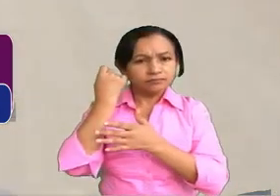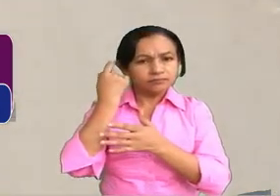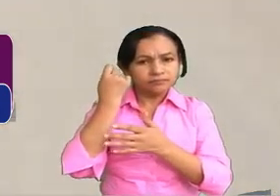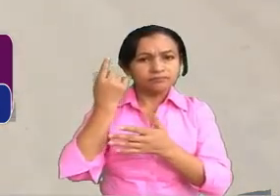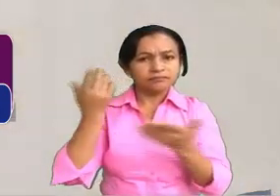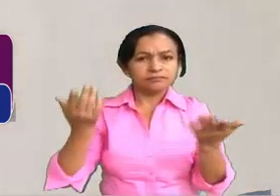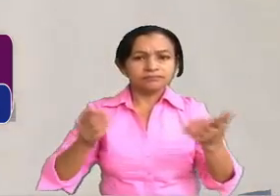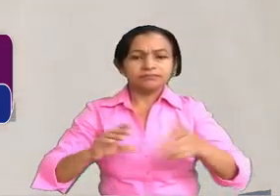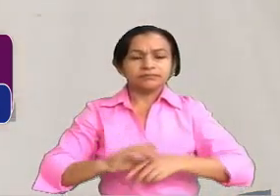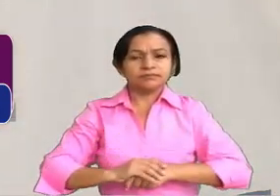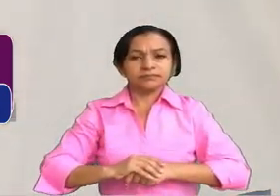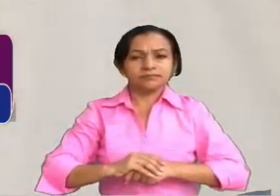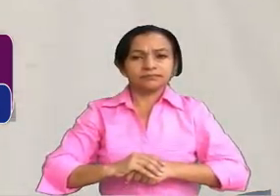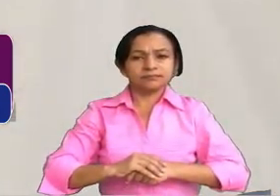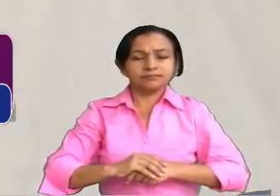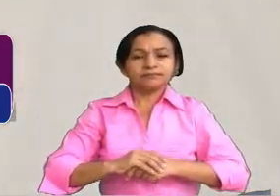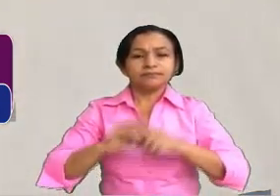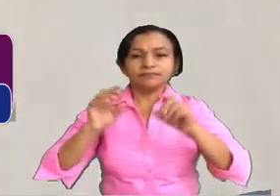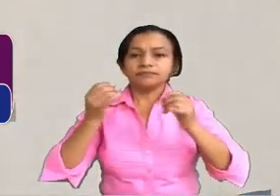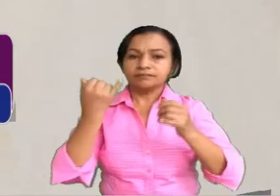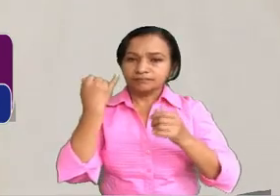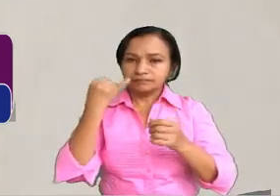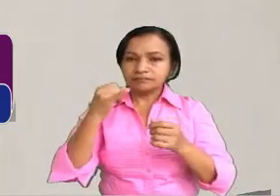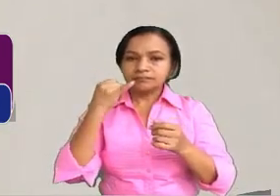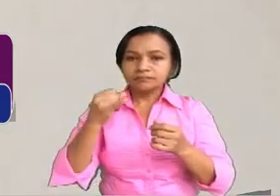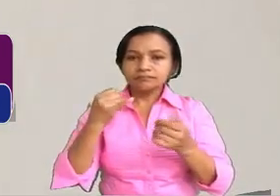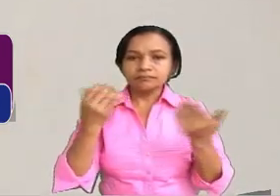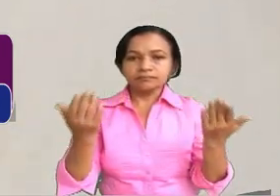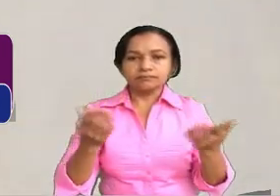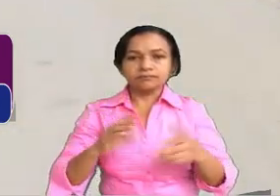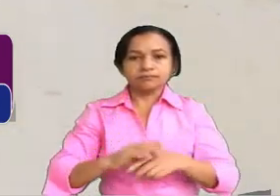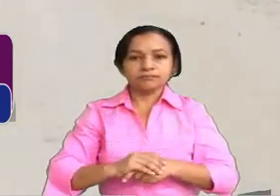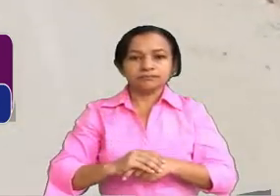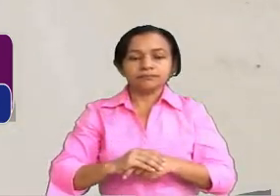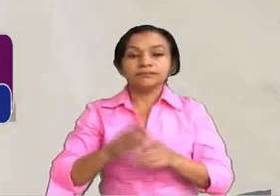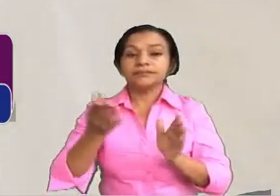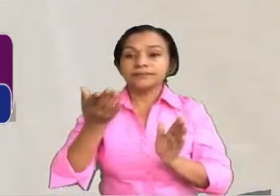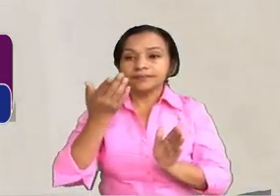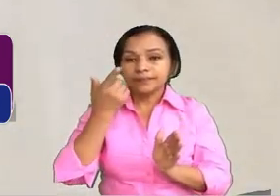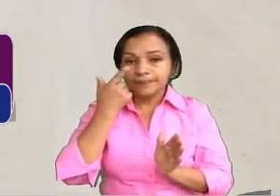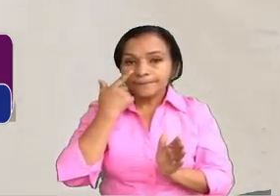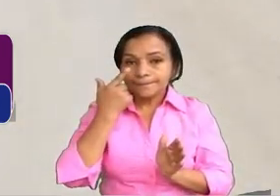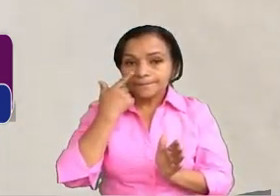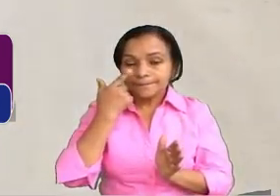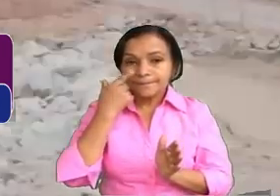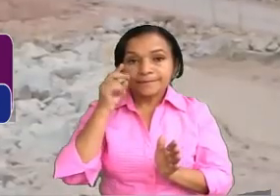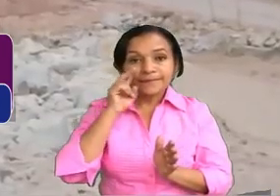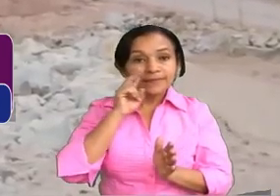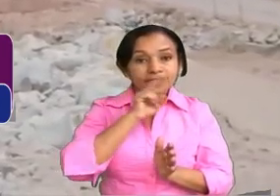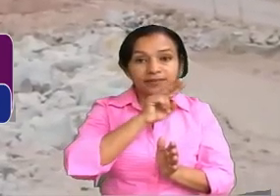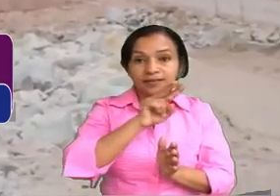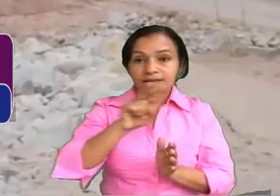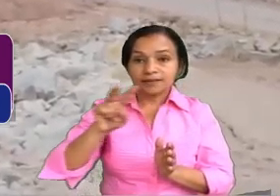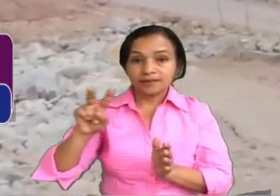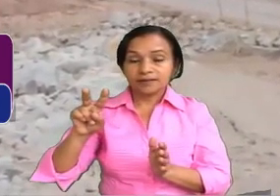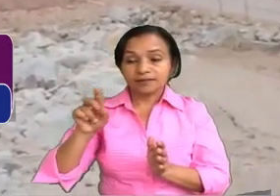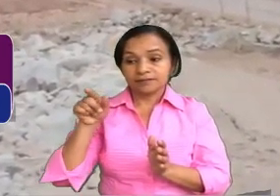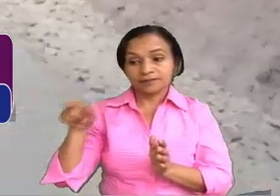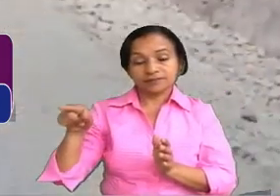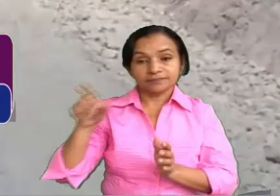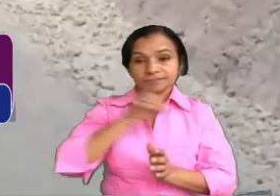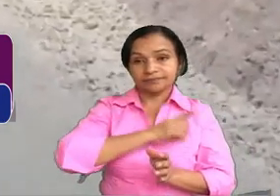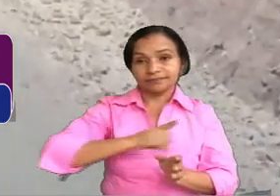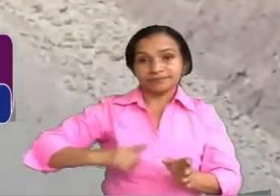manera? Claro que sí. Ok, díganos por qué. Porque miren, hemos mirado, como decía aquí mi